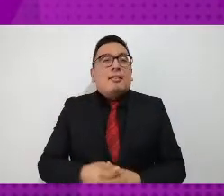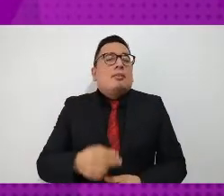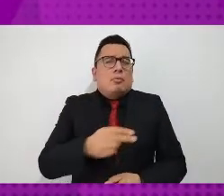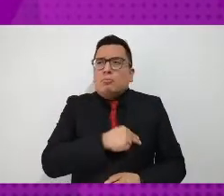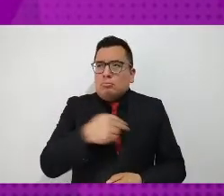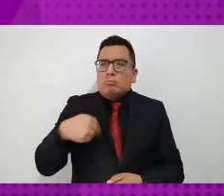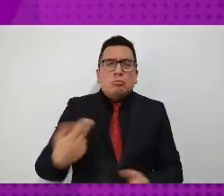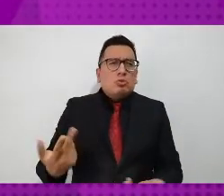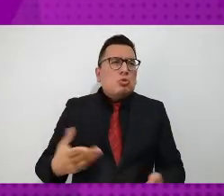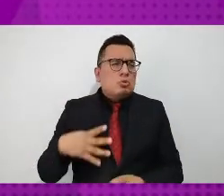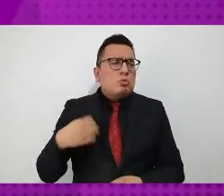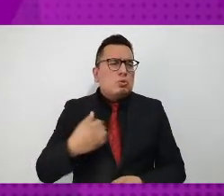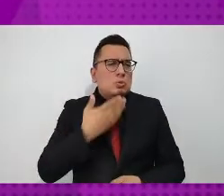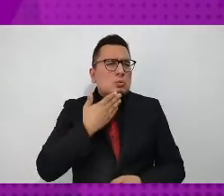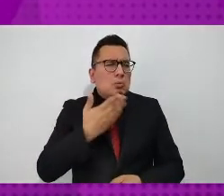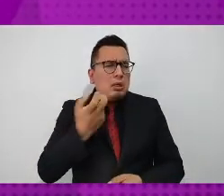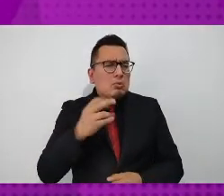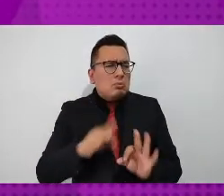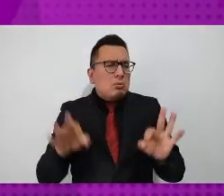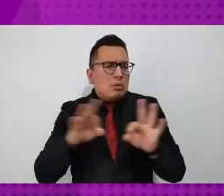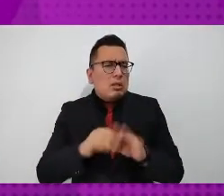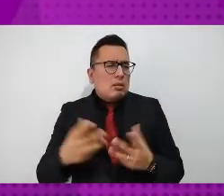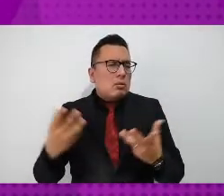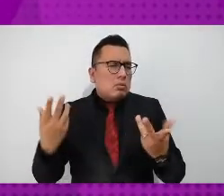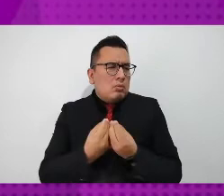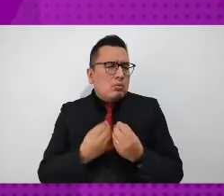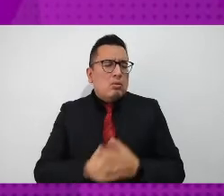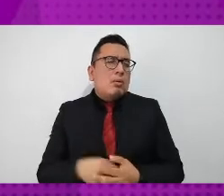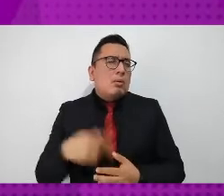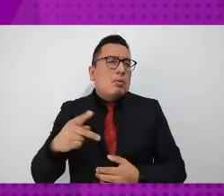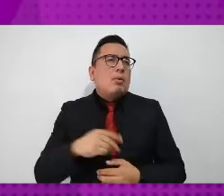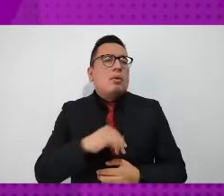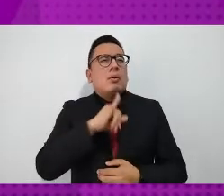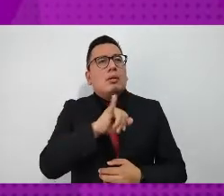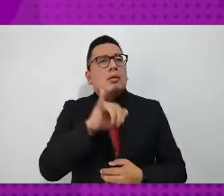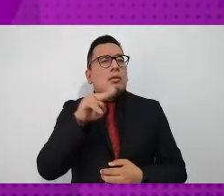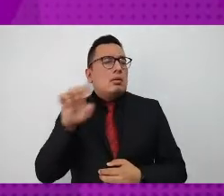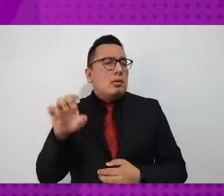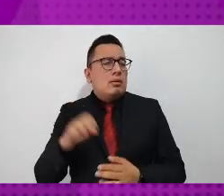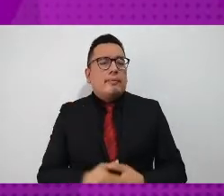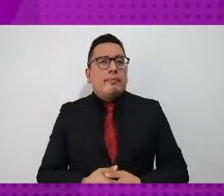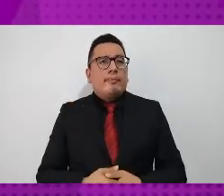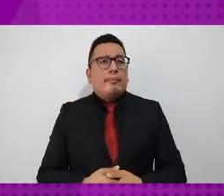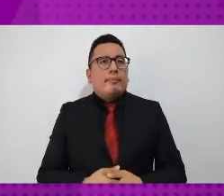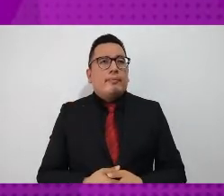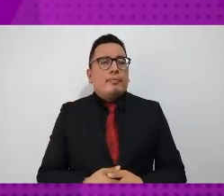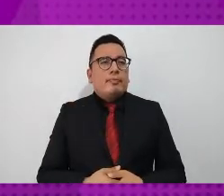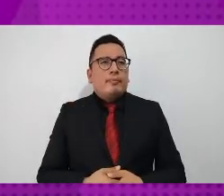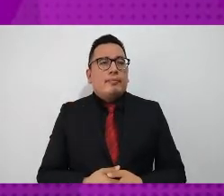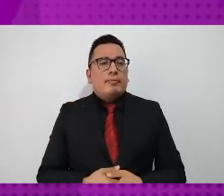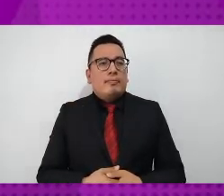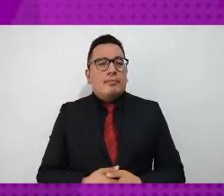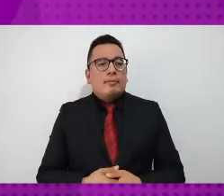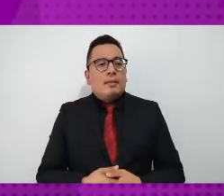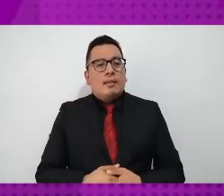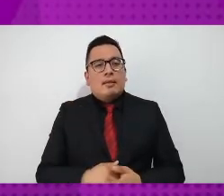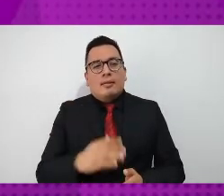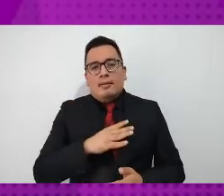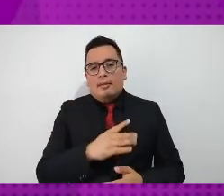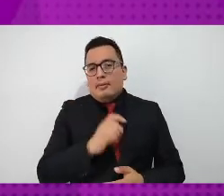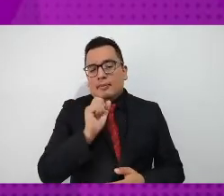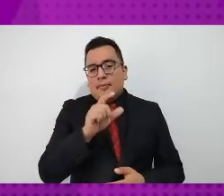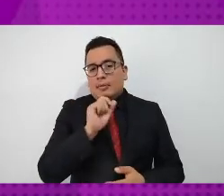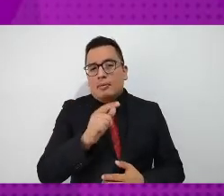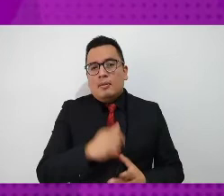buena un trabajo muy importante en conjunto con el instituto nacional electoral como ha ocurrido con los diferentes